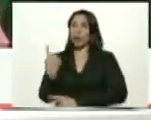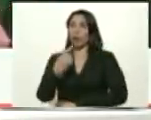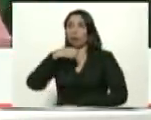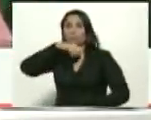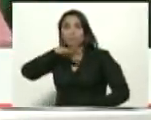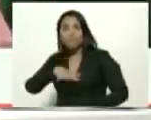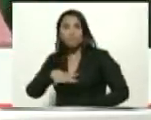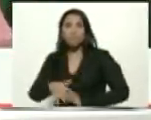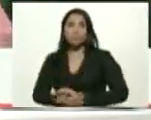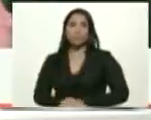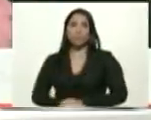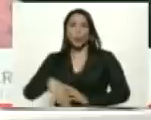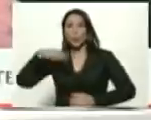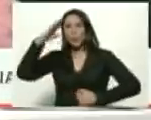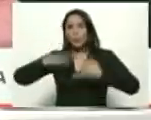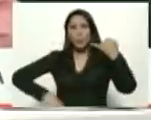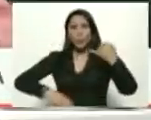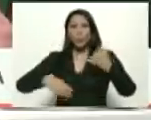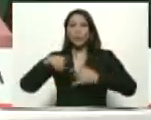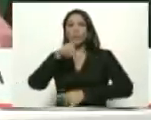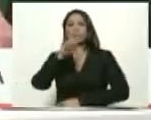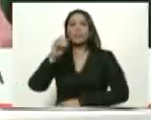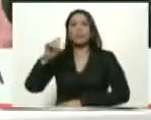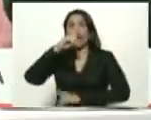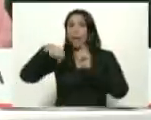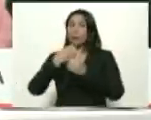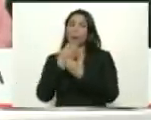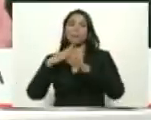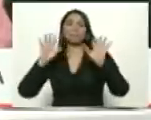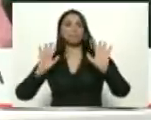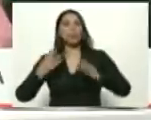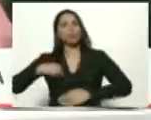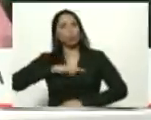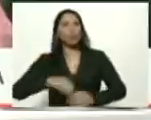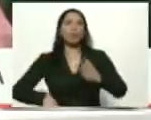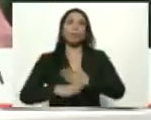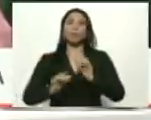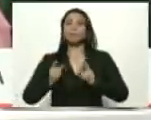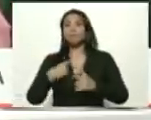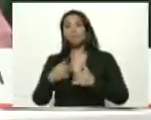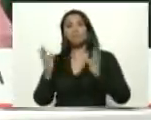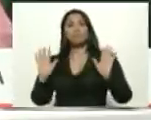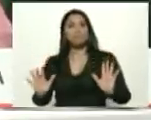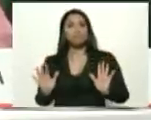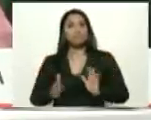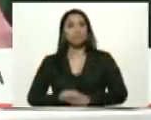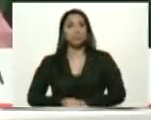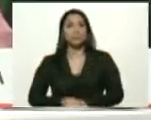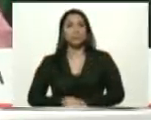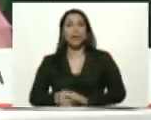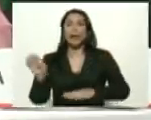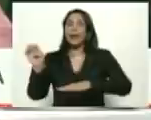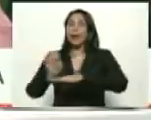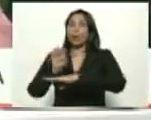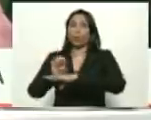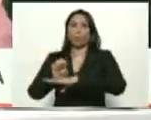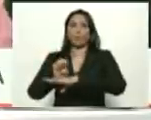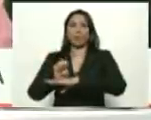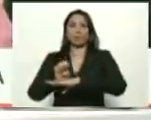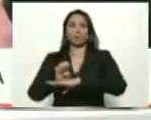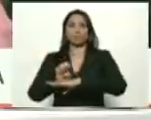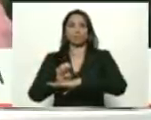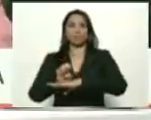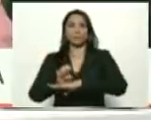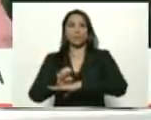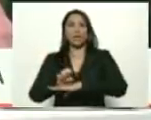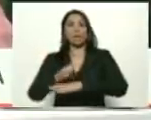historia de los últimos 100 años. Bueno, vamos entonces. De economía se trata, de